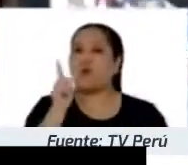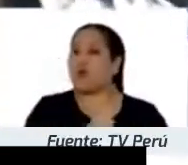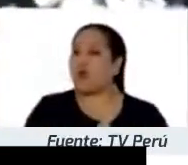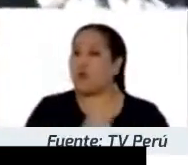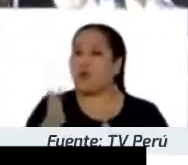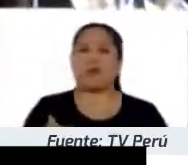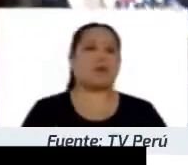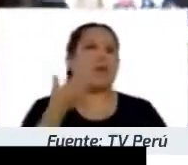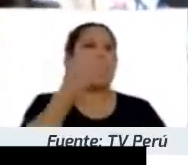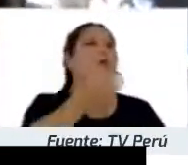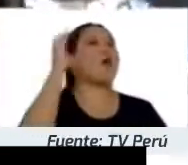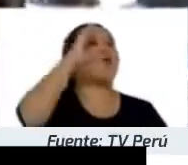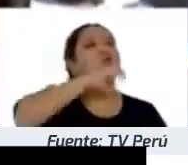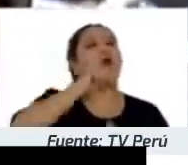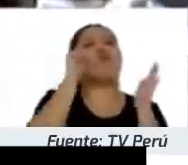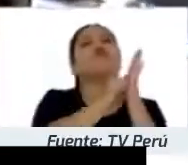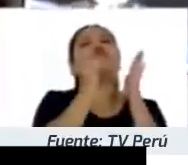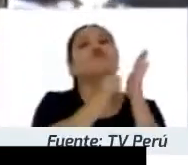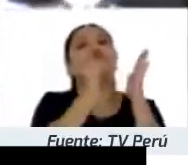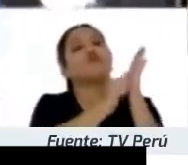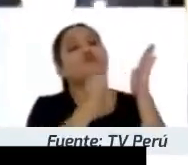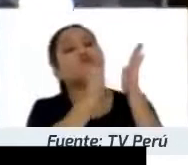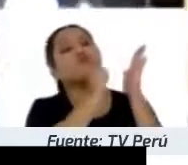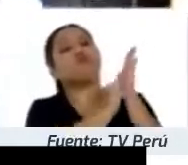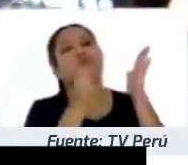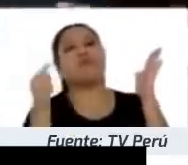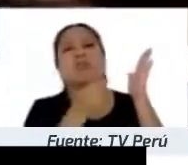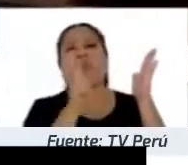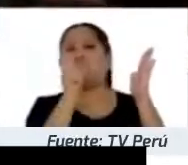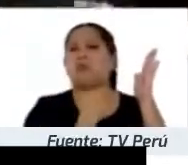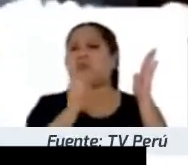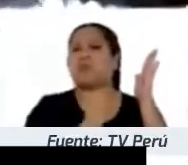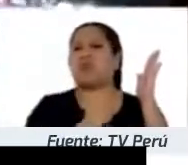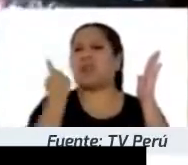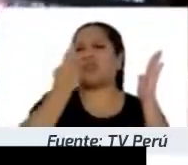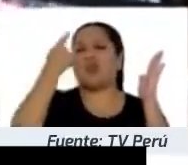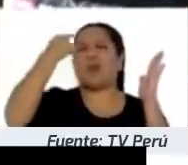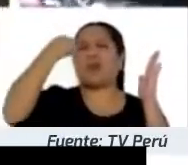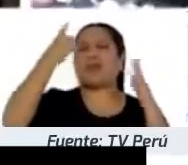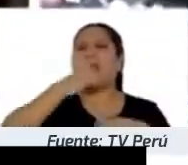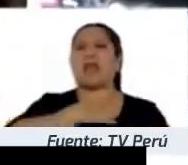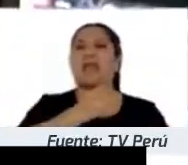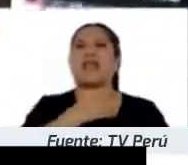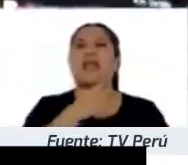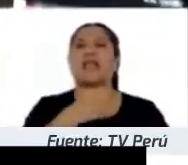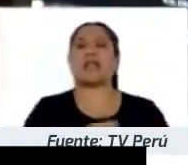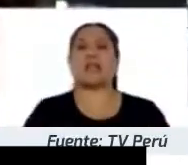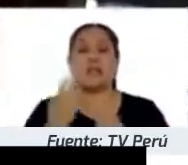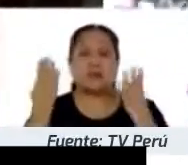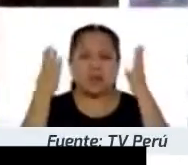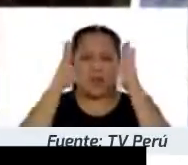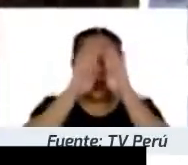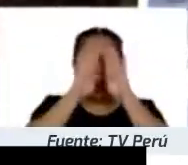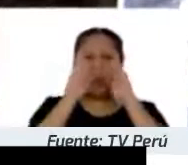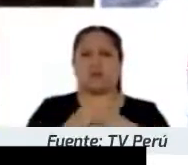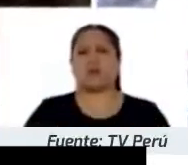ir a buscar, a tocar las puertas de quienes piensan en intereses cerrados. La patria no se vende,